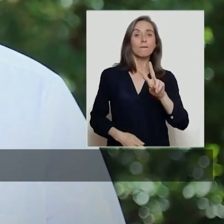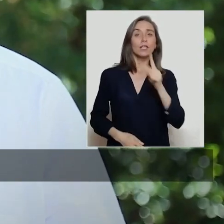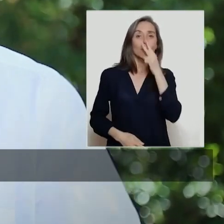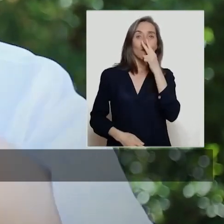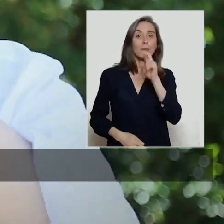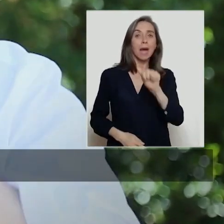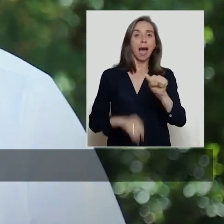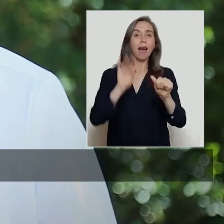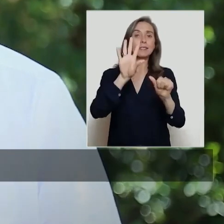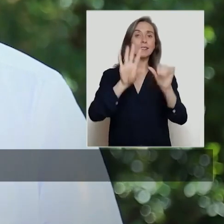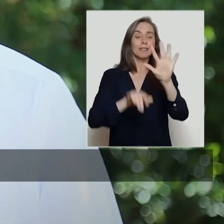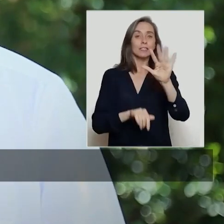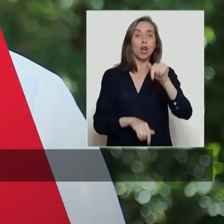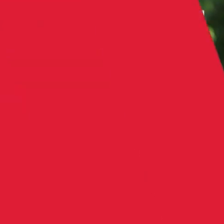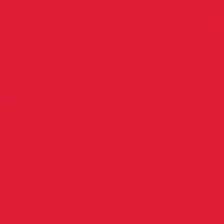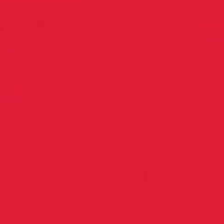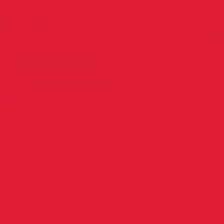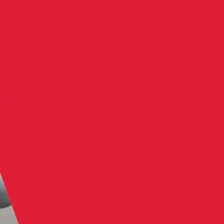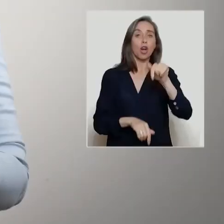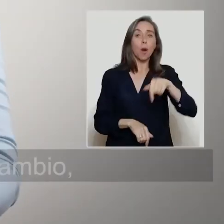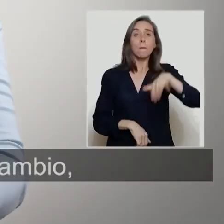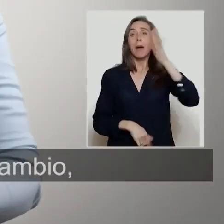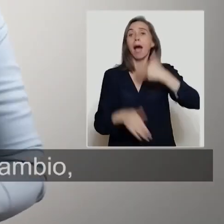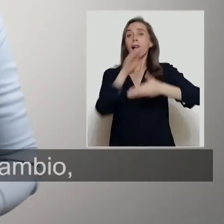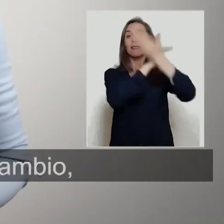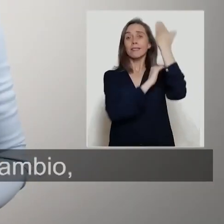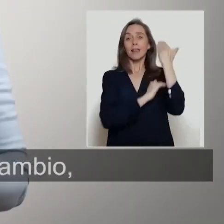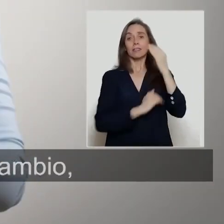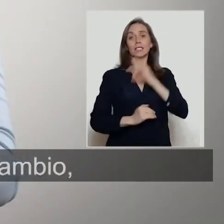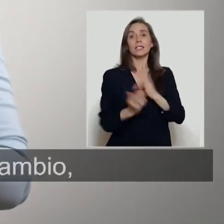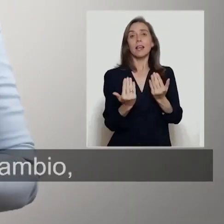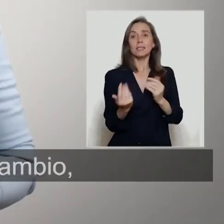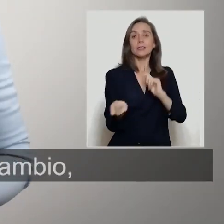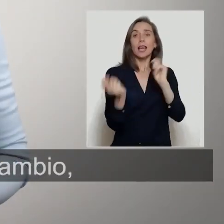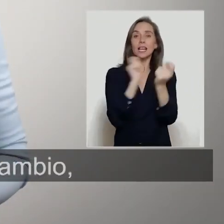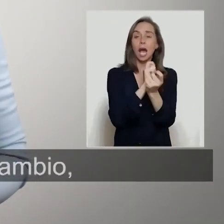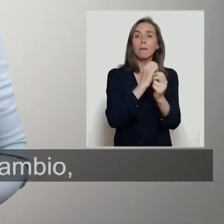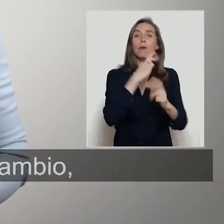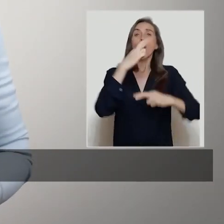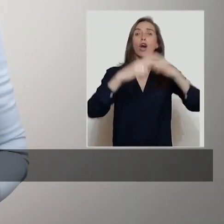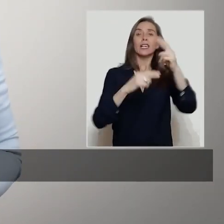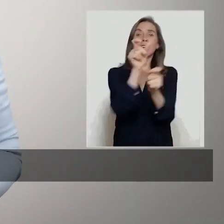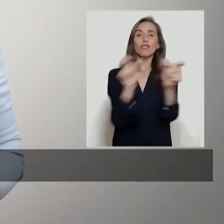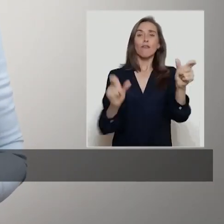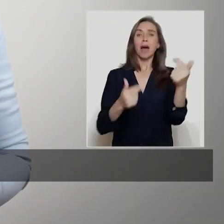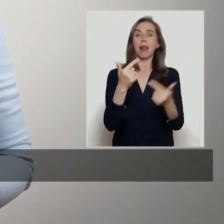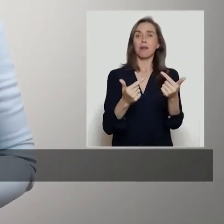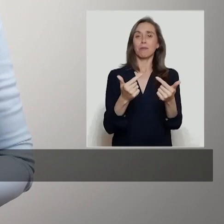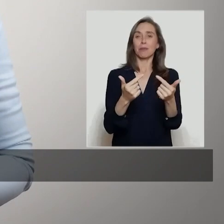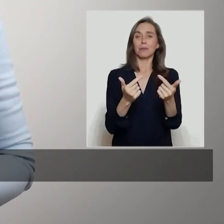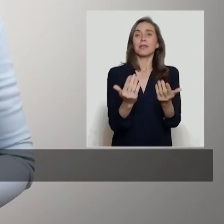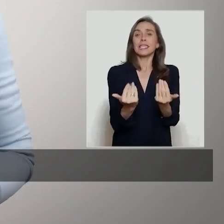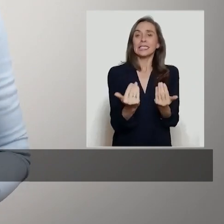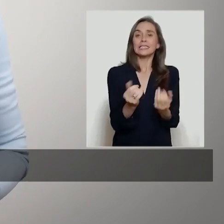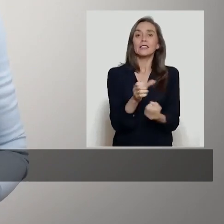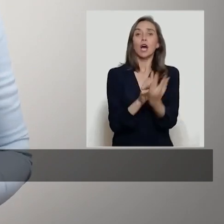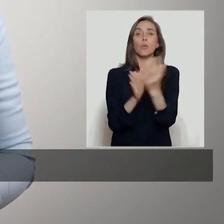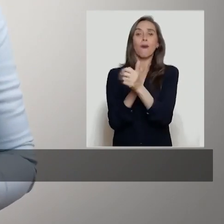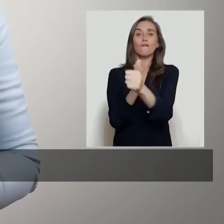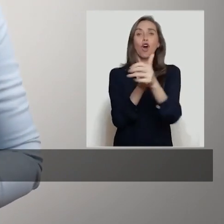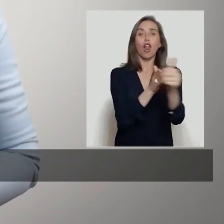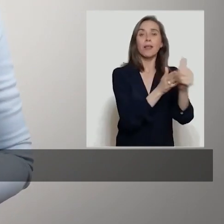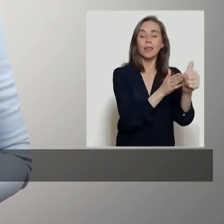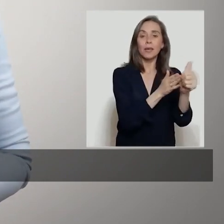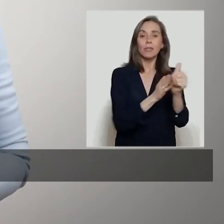de noviembre a 65. Hoy más que nunca, Chile necesita un cambio, renovar la política.